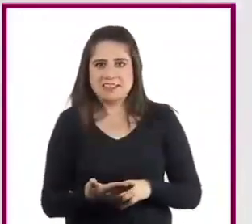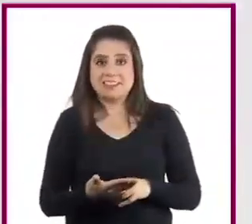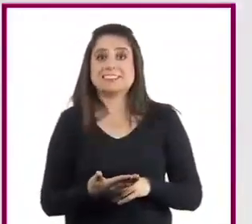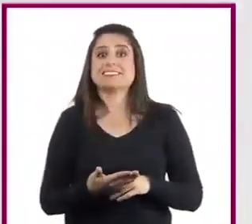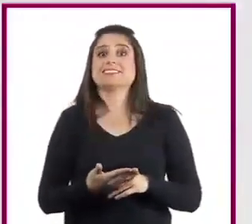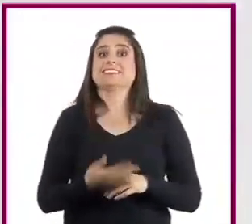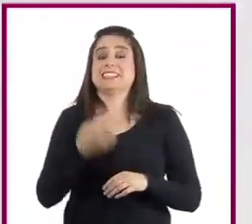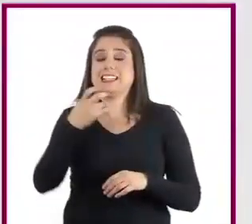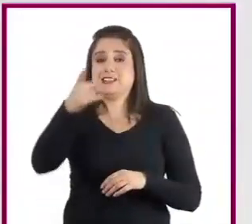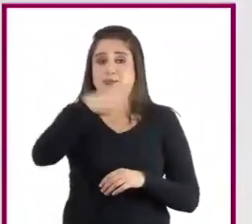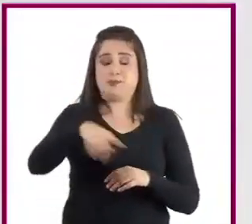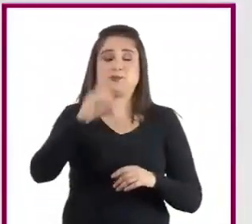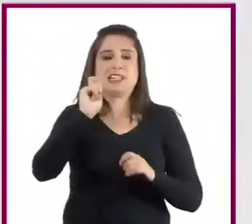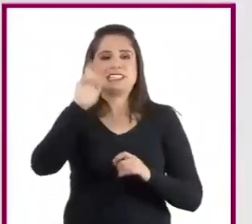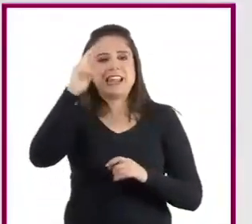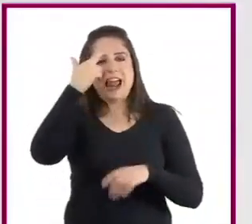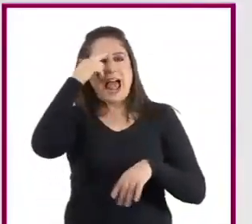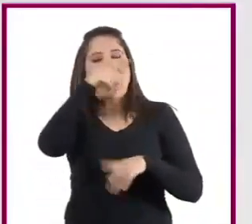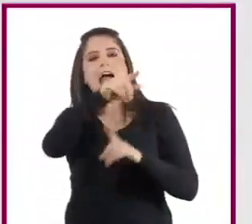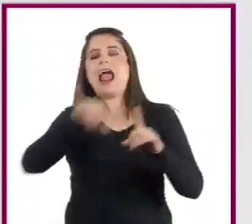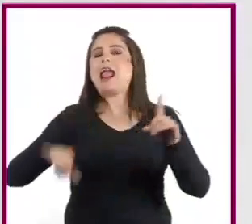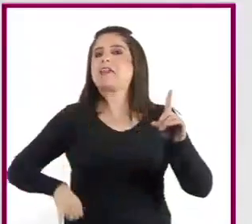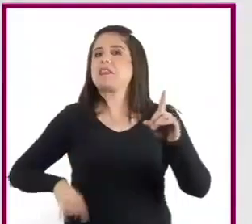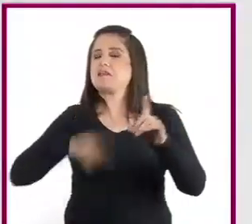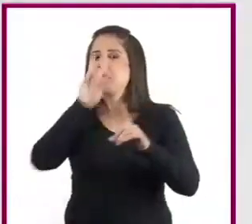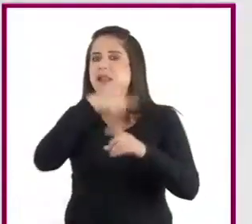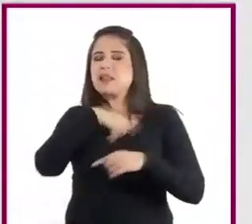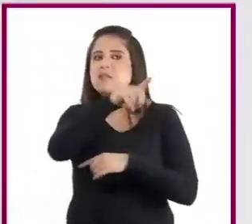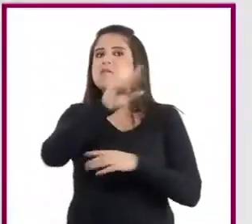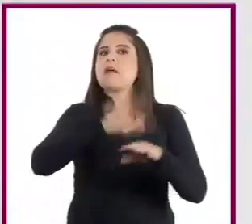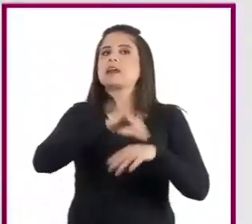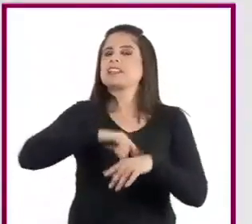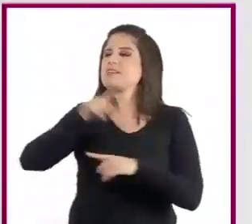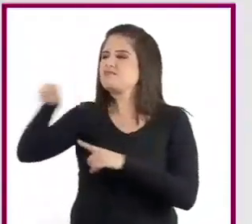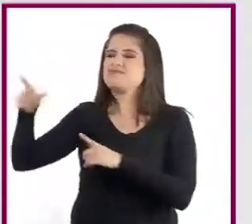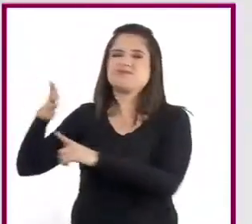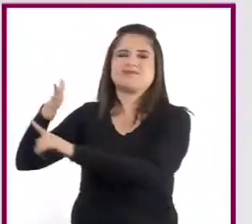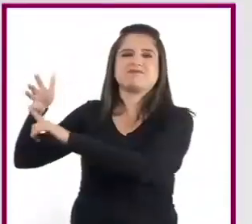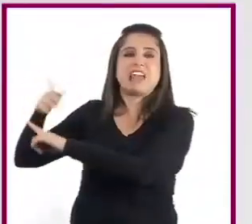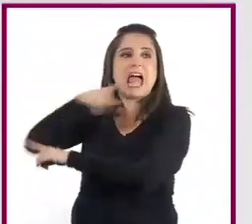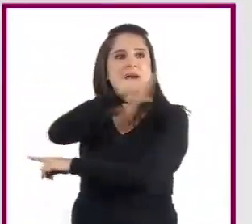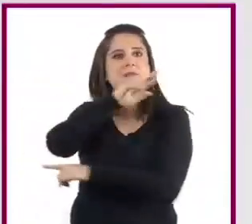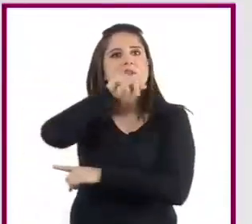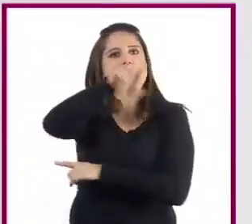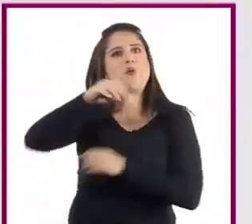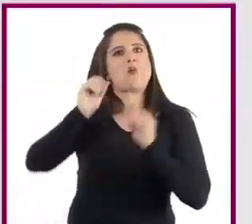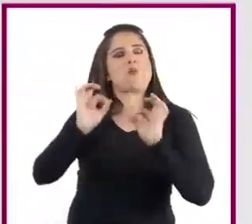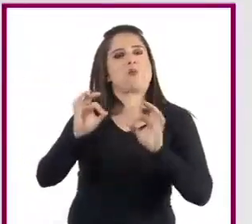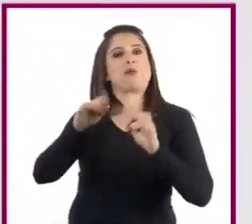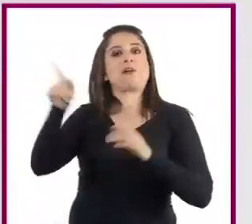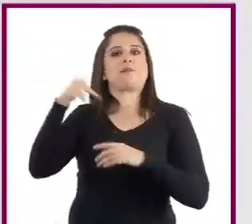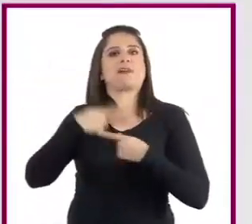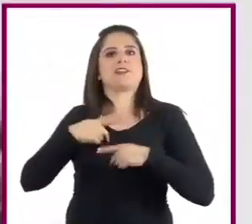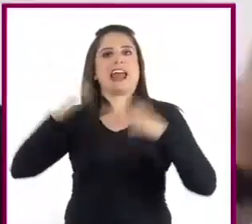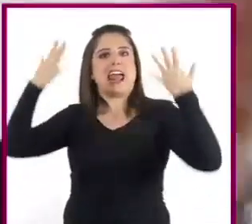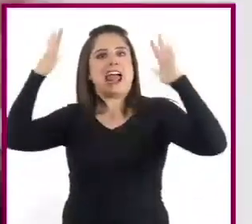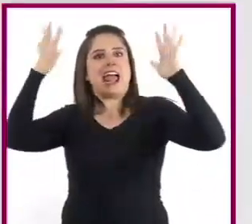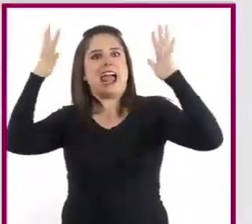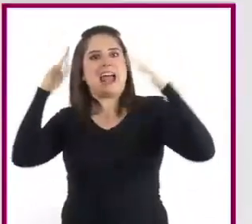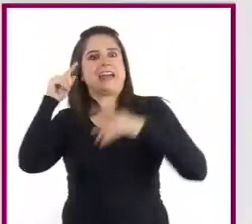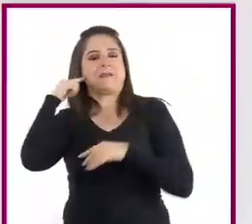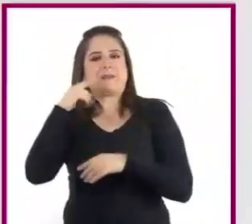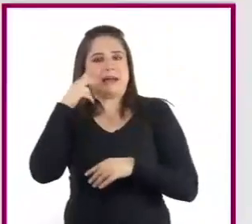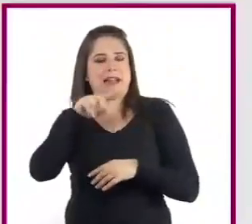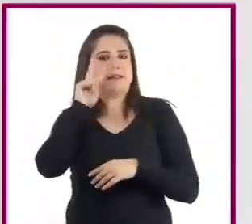Así, tus frases serán recordadas, tu mensaje será difundido y serás capaz de arrancar los aplausos de la audiencia, aunque estén